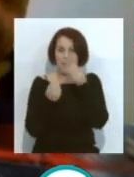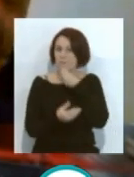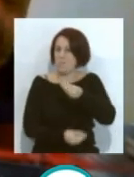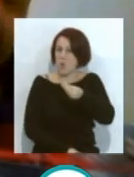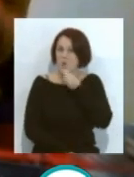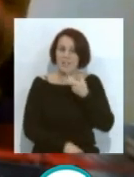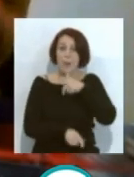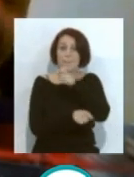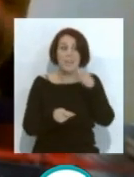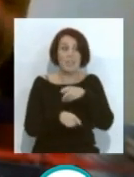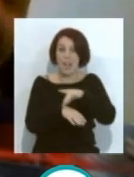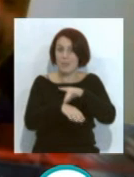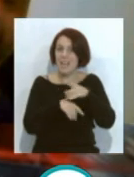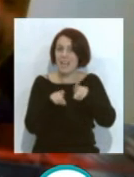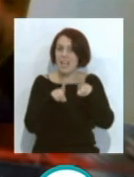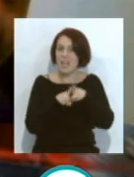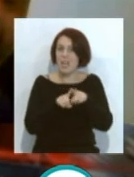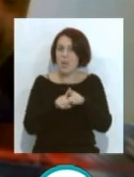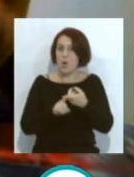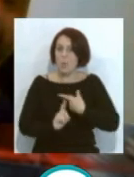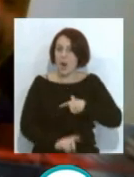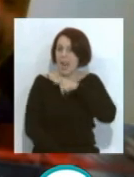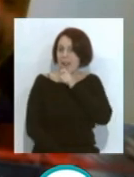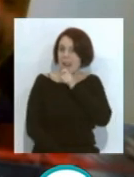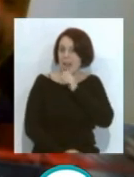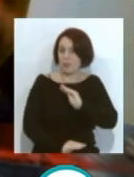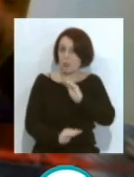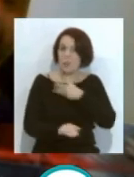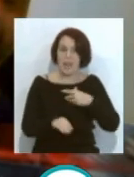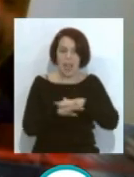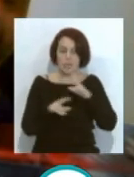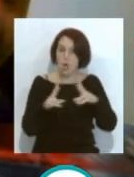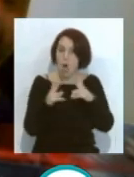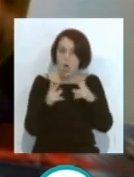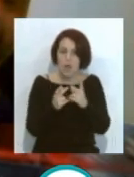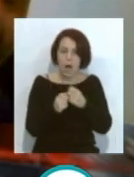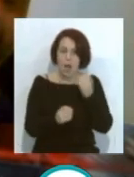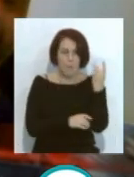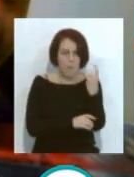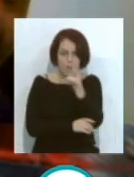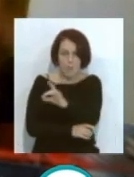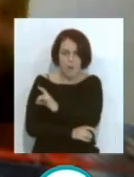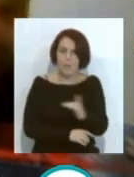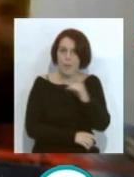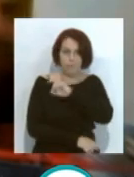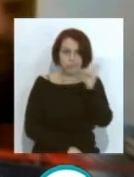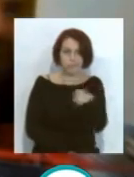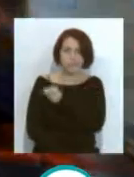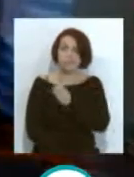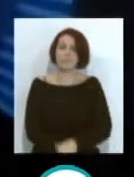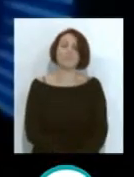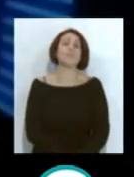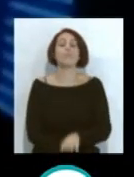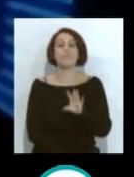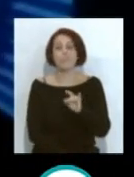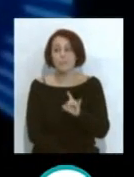¿no? De invitarle a la gente que lo haga suyo y que se te ha inundado las redes sociales de todo tipo de versiones, ¿no? De este paso doble.